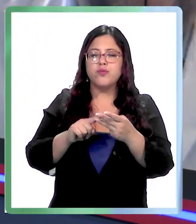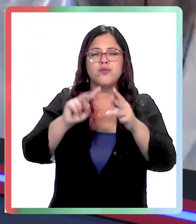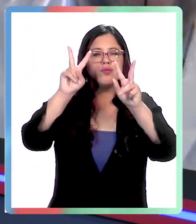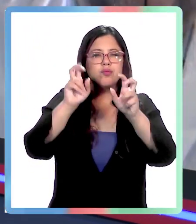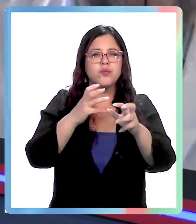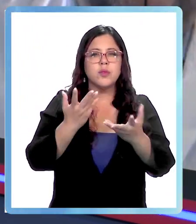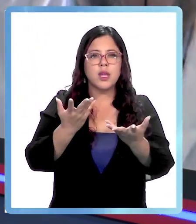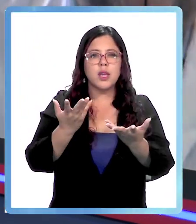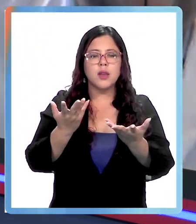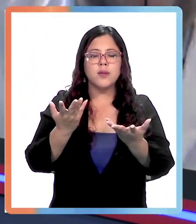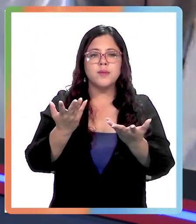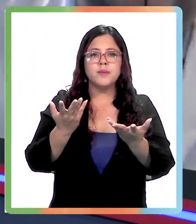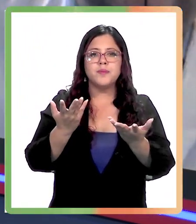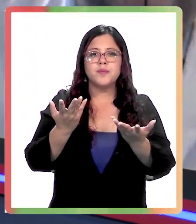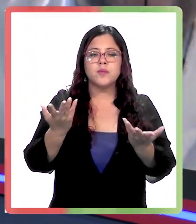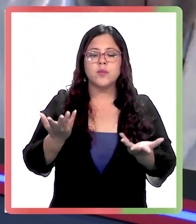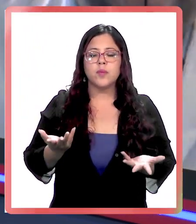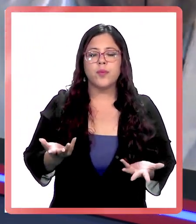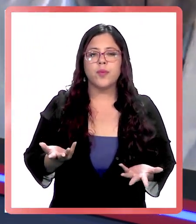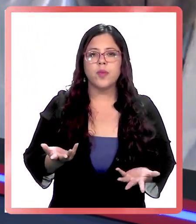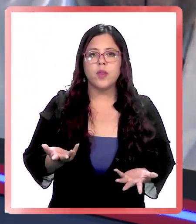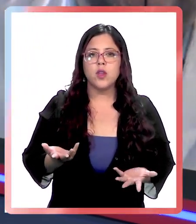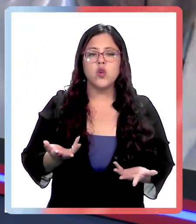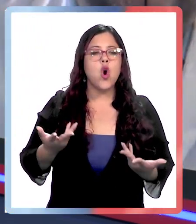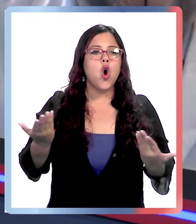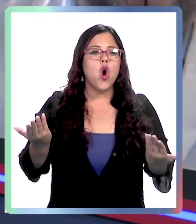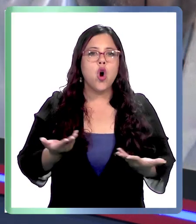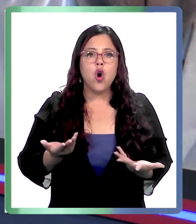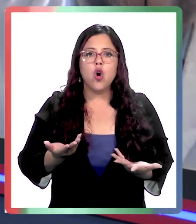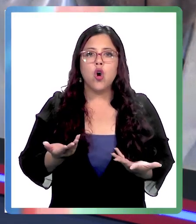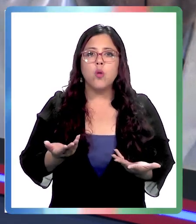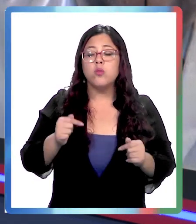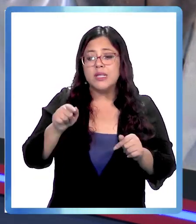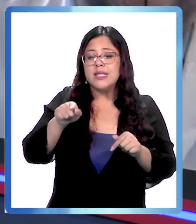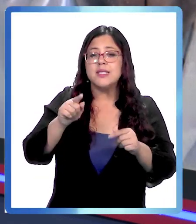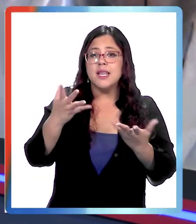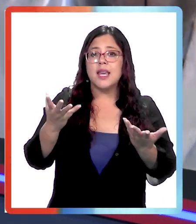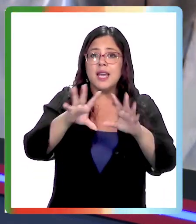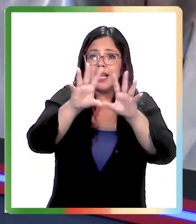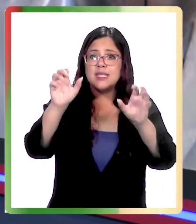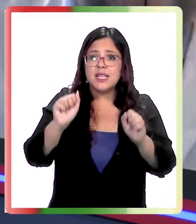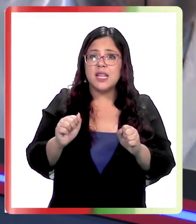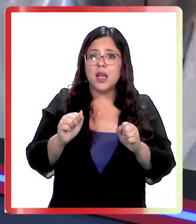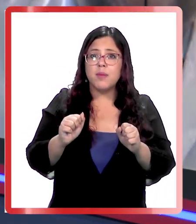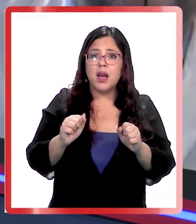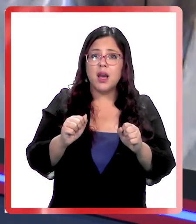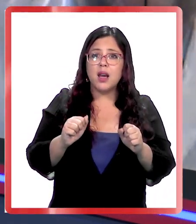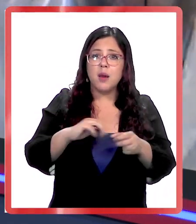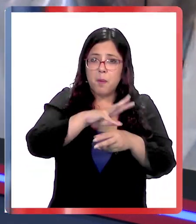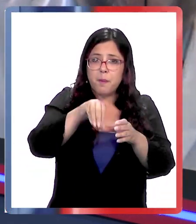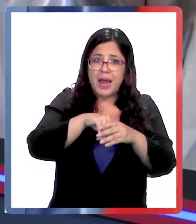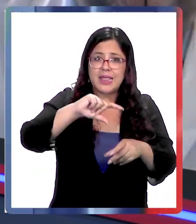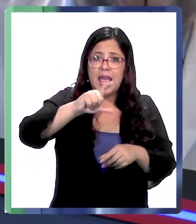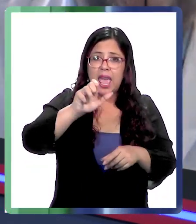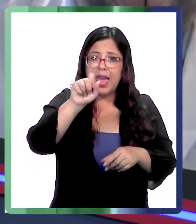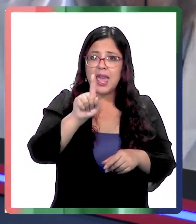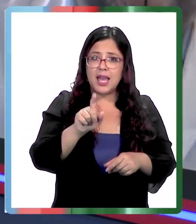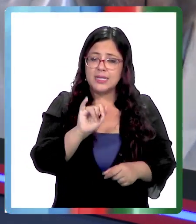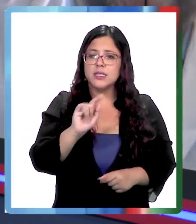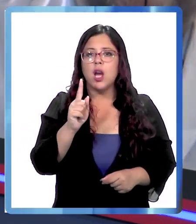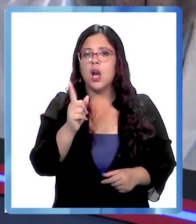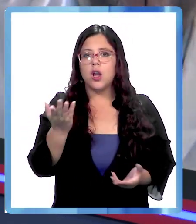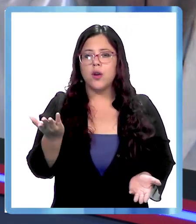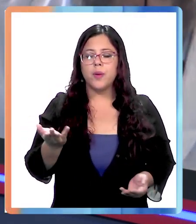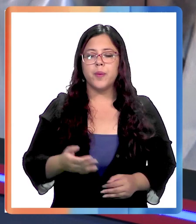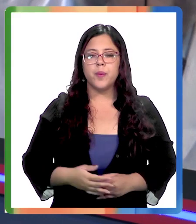quería preguntar en relación a lo último es cómo ese es el sistema que funciona por el GES finalmente.